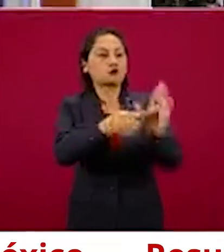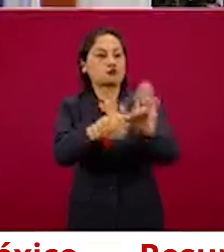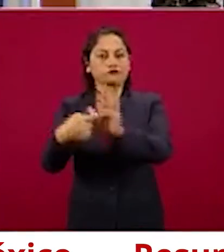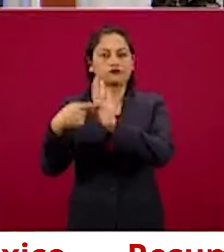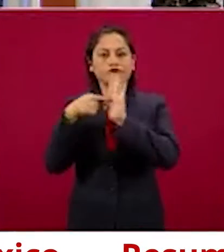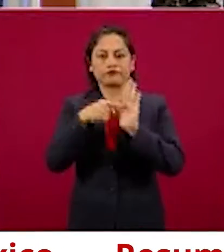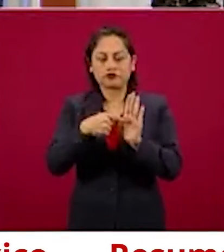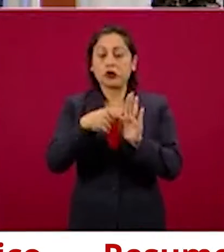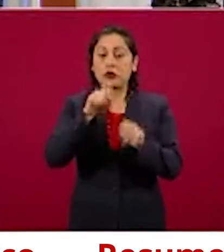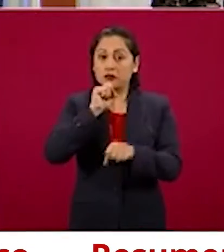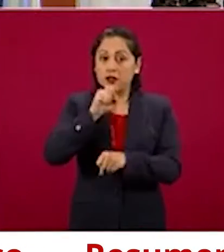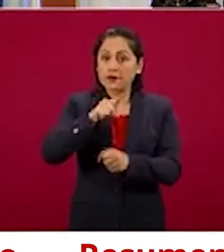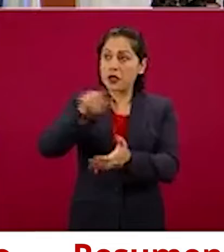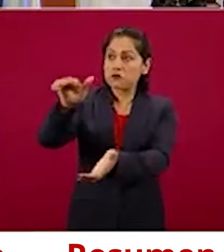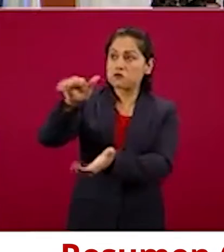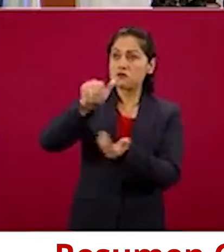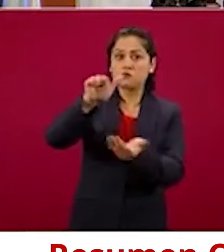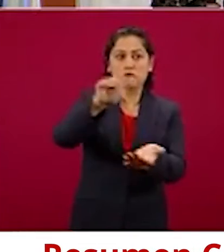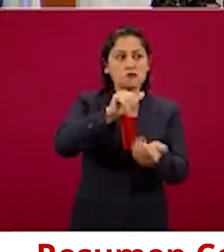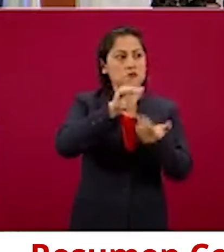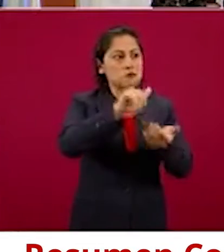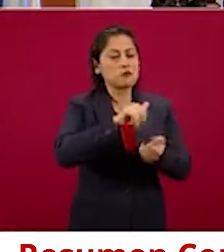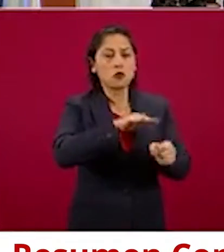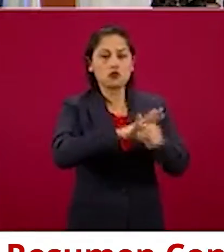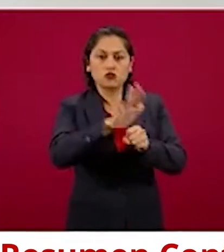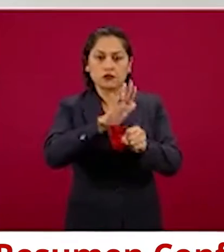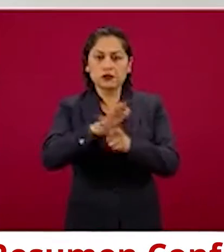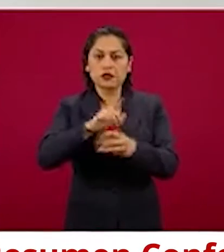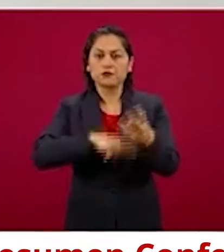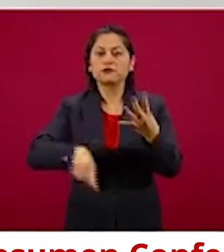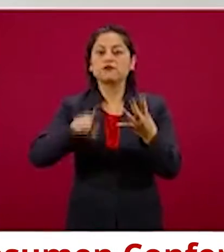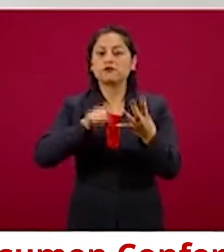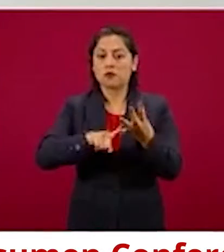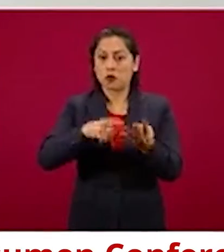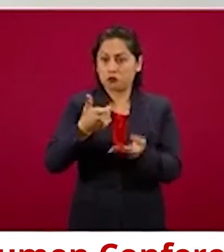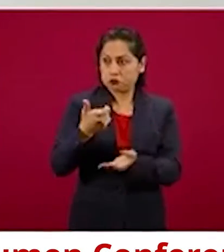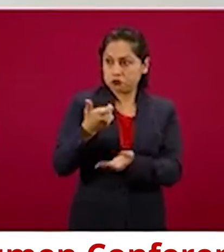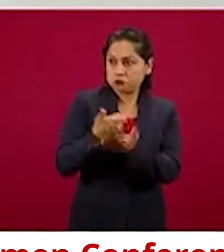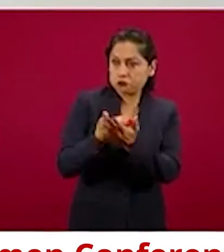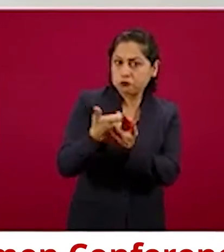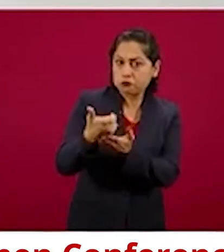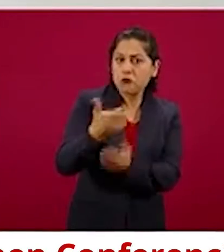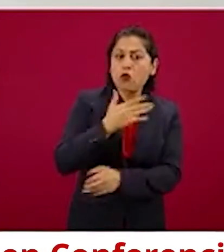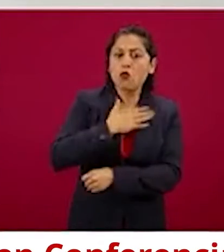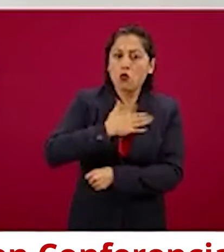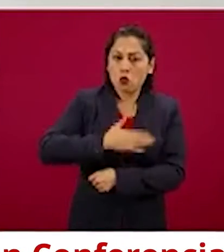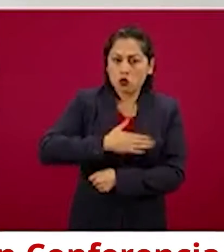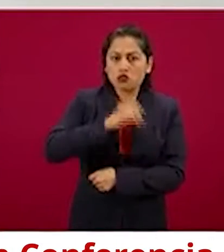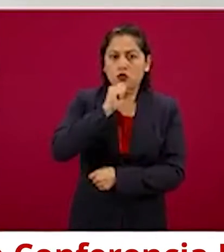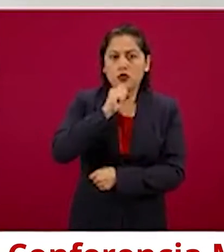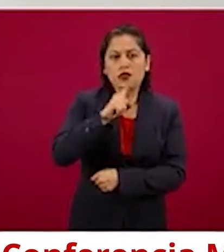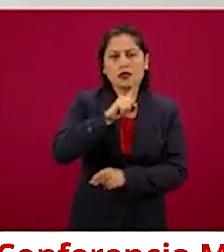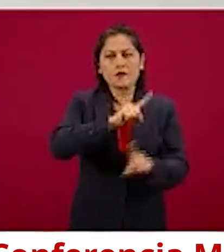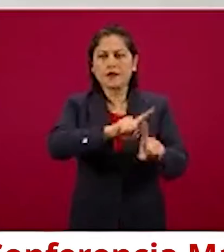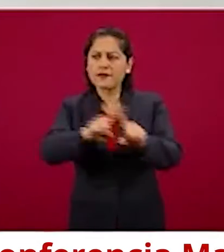y la mayor calidad, precios competitivos y justos y sobre todo competencia abierta